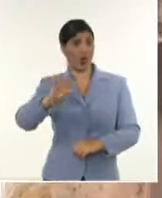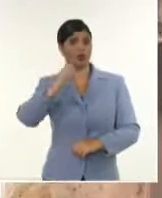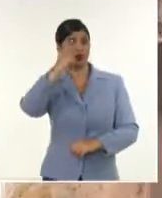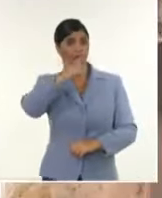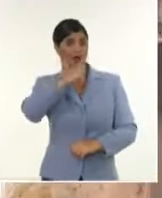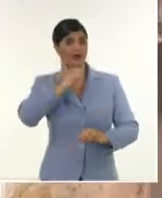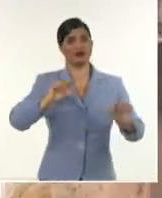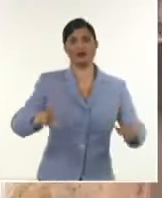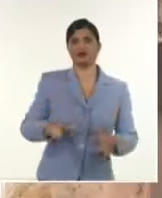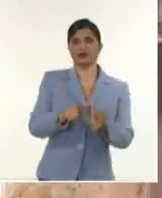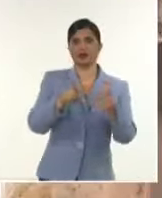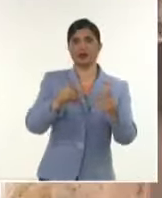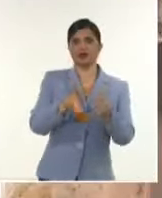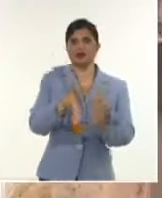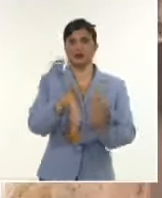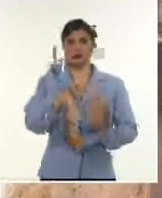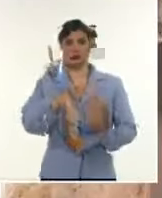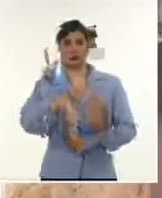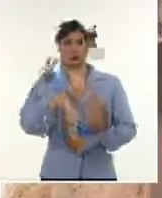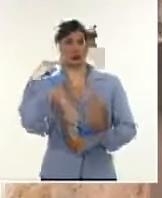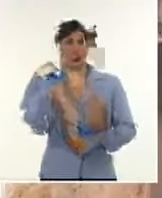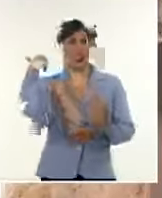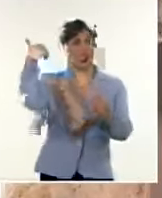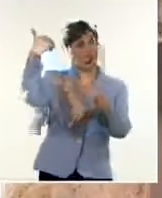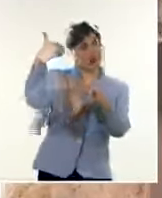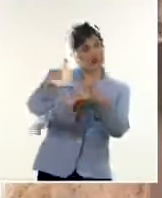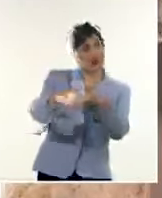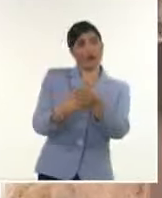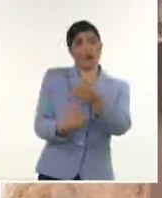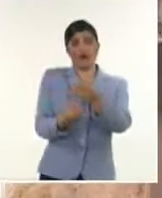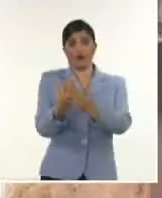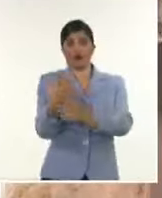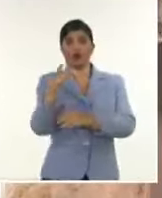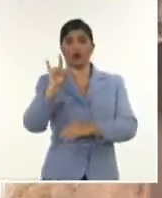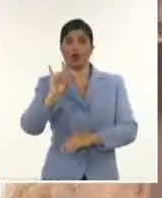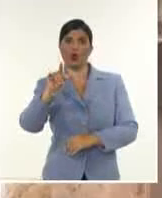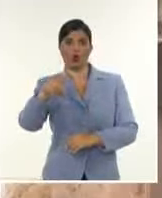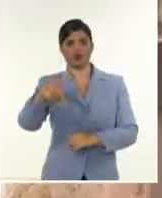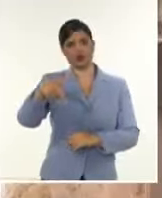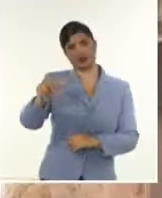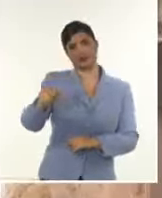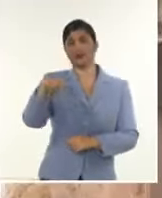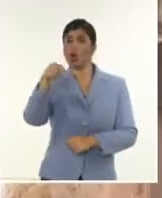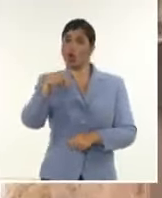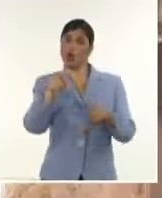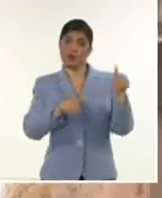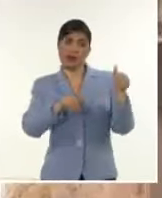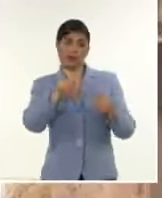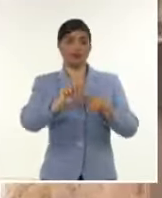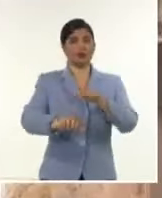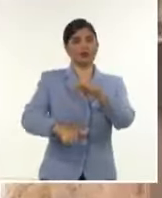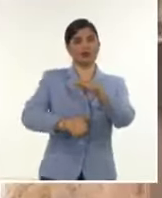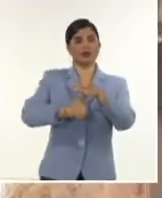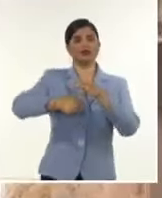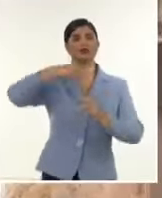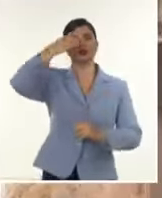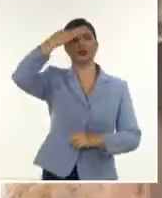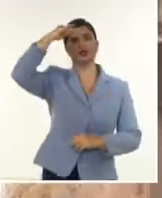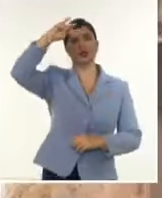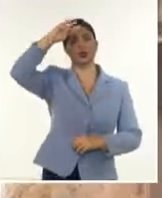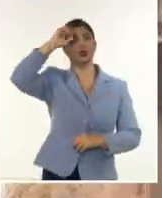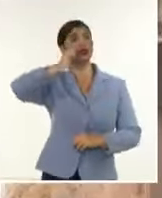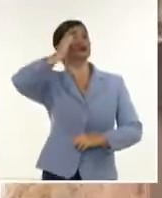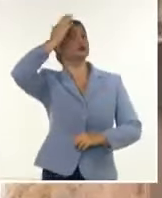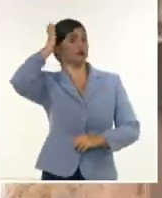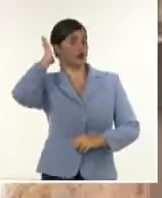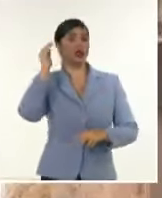fundada la organización juvenil. La clausura estuvo a cargo del primer secretario del Comité Central del Partido y presidente de la República, Miguel Díaz-Canel